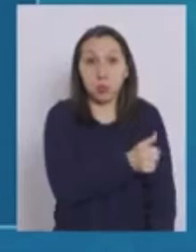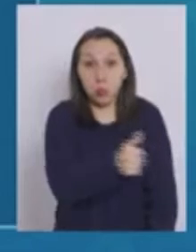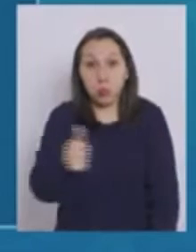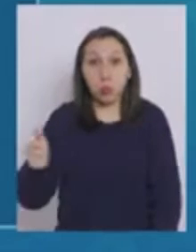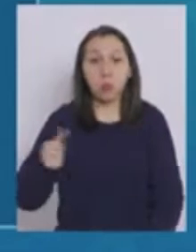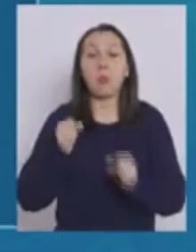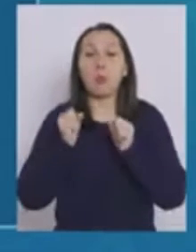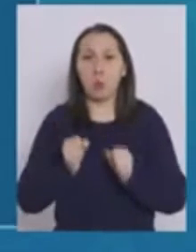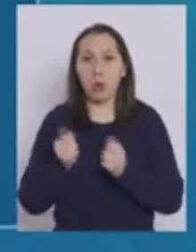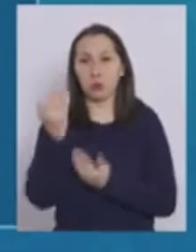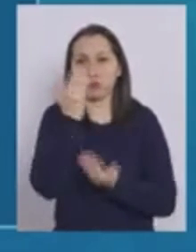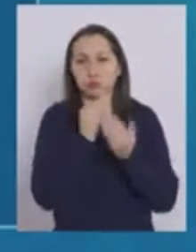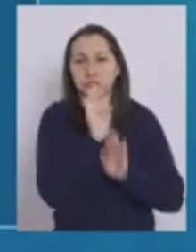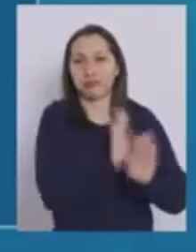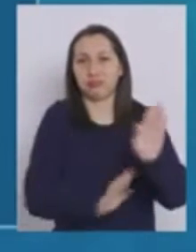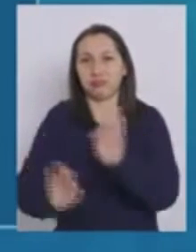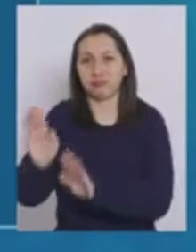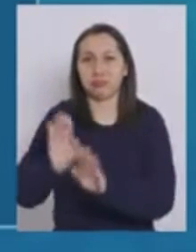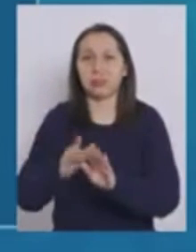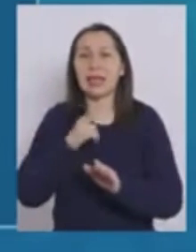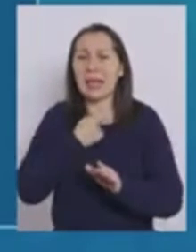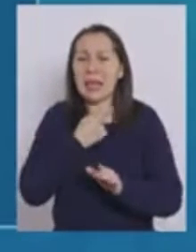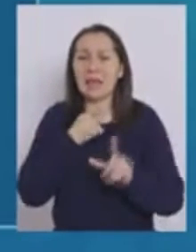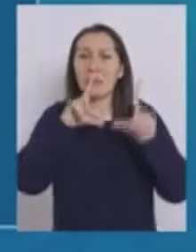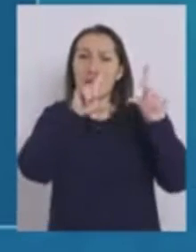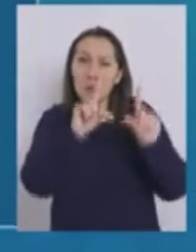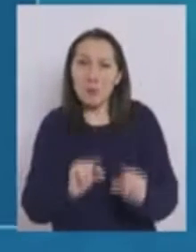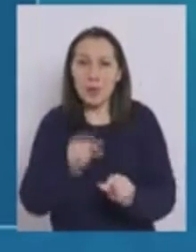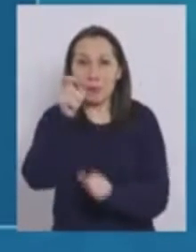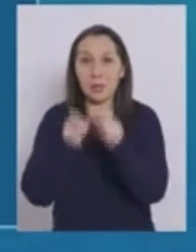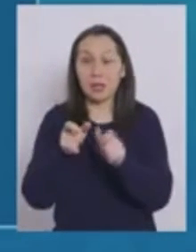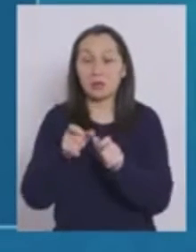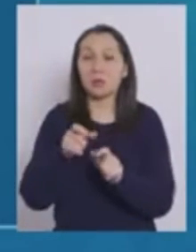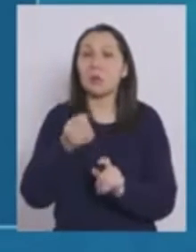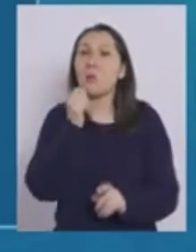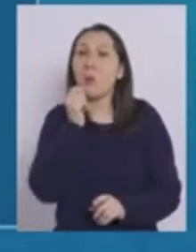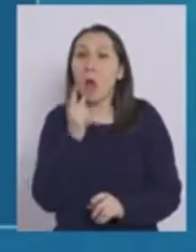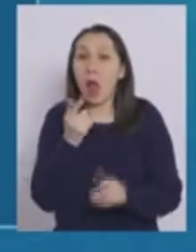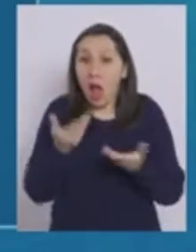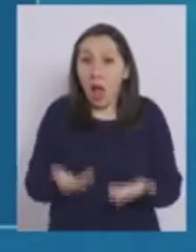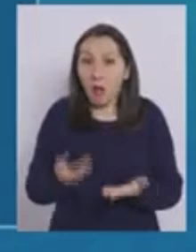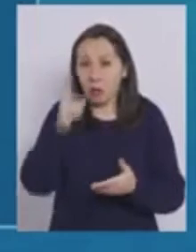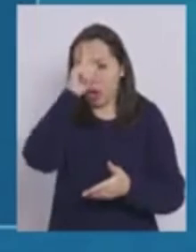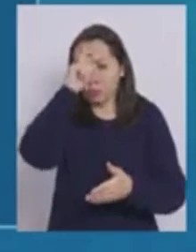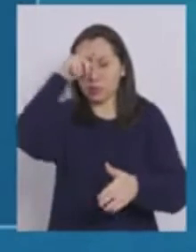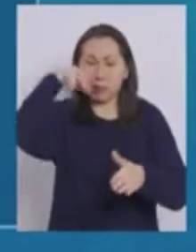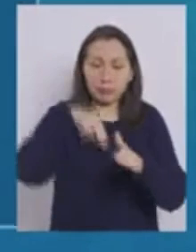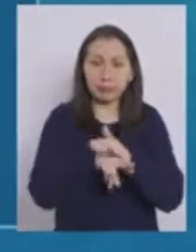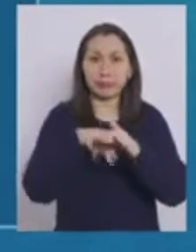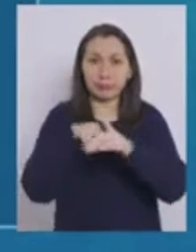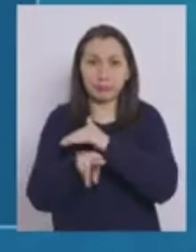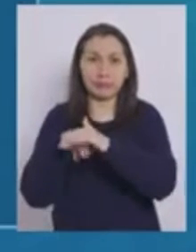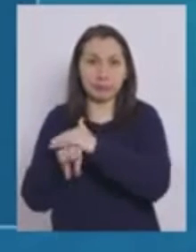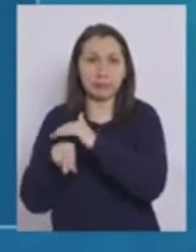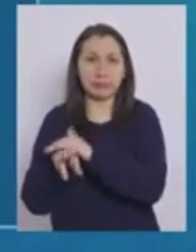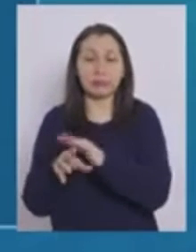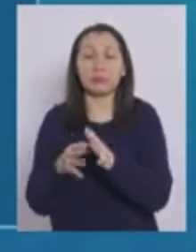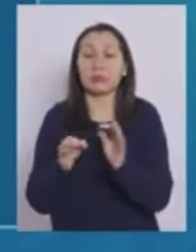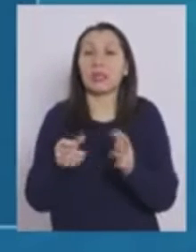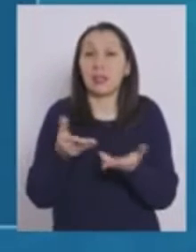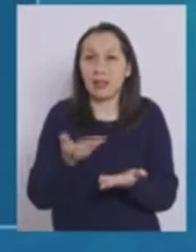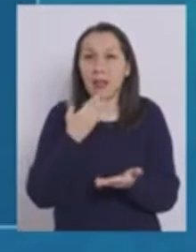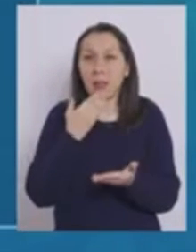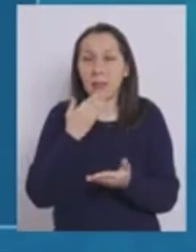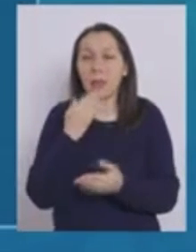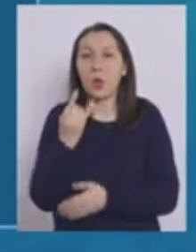vamos a poder seguir protegiendo. Queremos disminuir esas personas principalmente que están ingresando a las hospitalizaciones y están